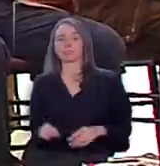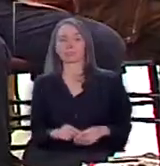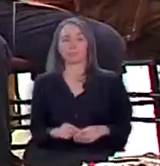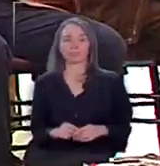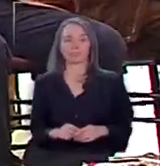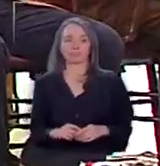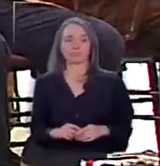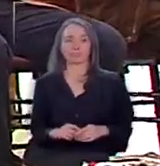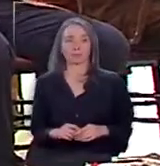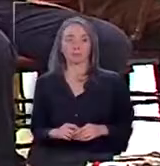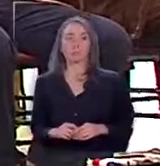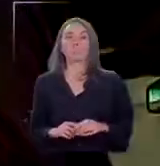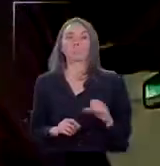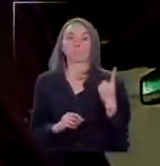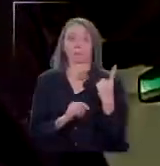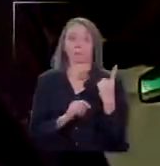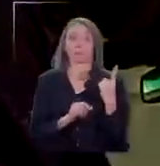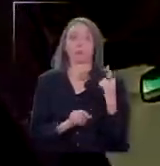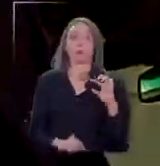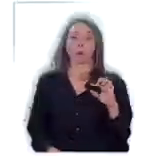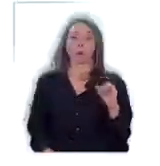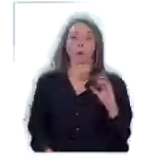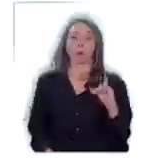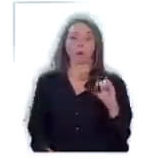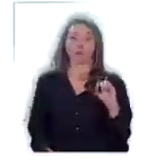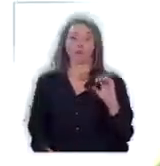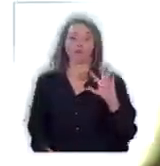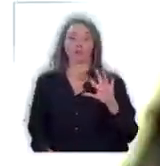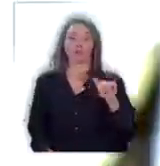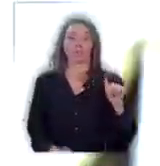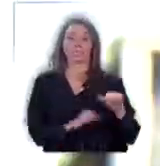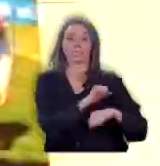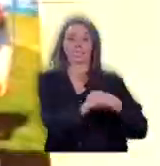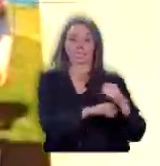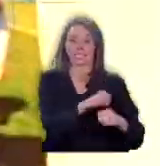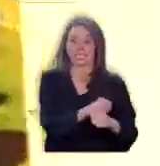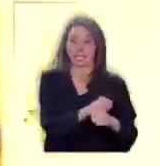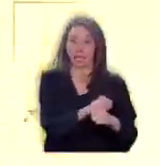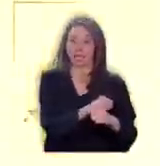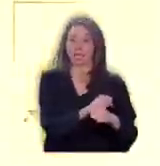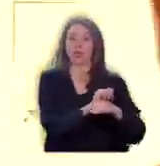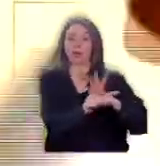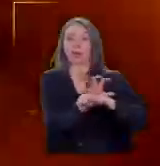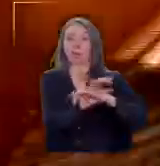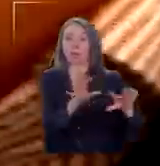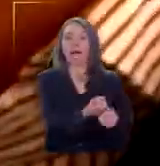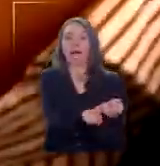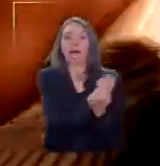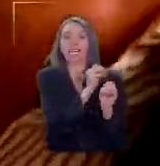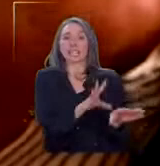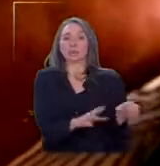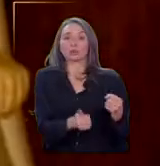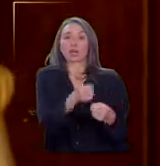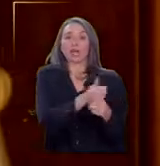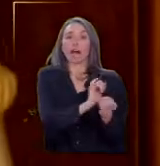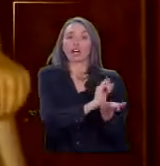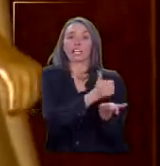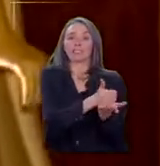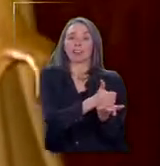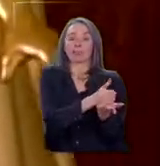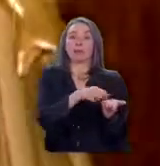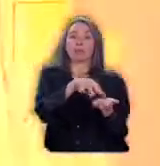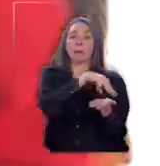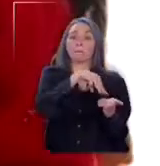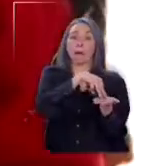sectores por un lado aparece Pablo milat de 56 años quien en medio de la pandemia renunció a su cargo como intendente del